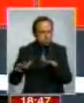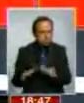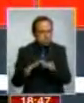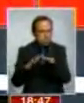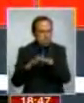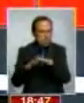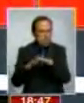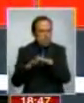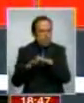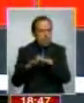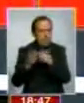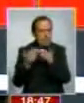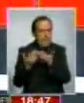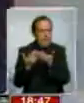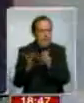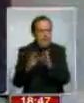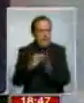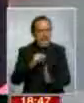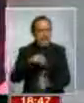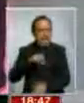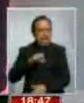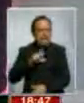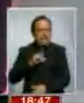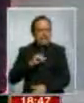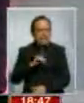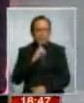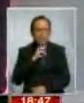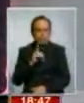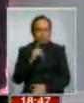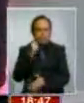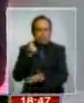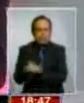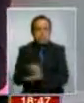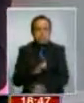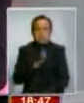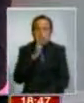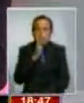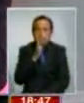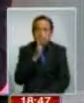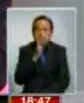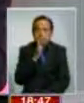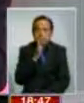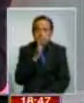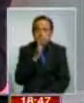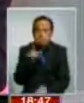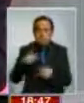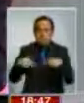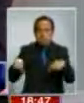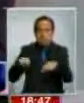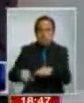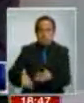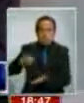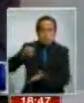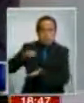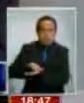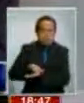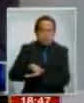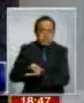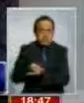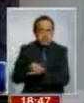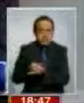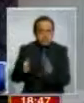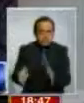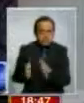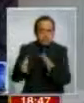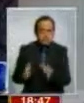tener financiamiento. ¿Quién lo financia? No, yo no sé quién lo financia, honradamente. Yo supongo que será entre ellos que lo están animando,